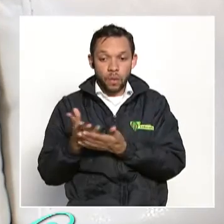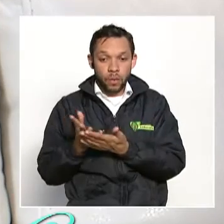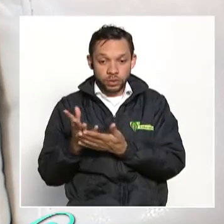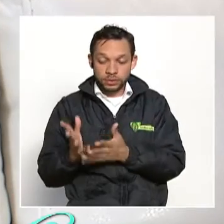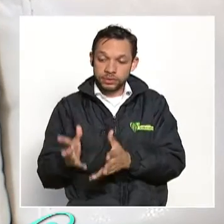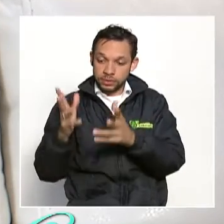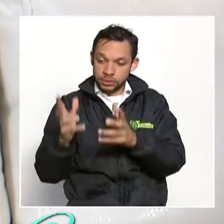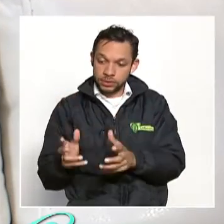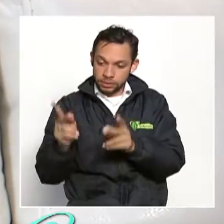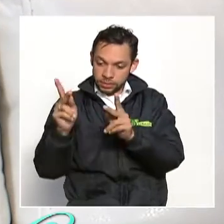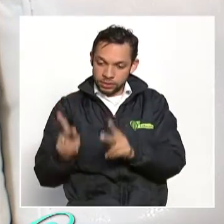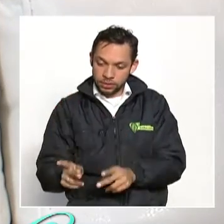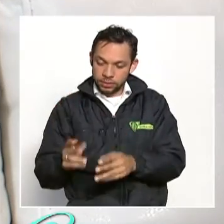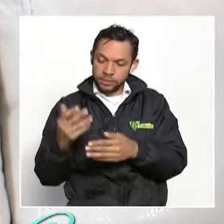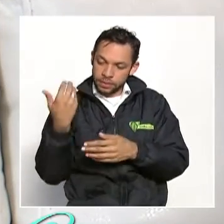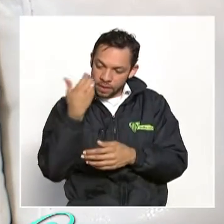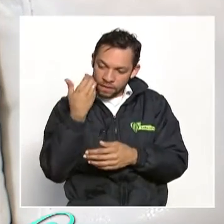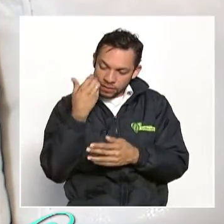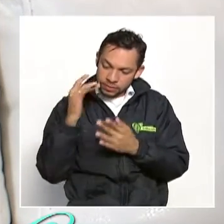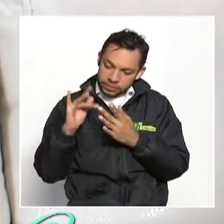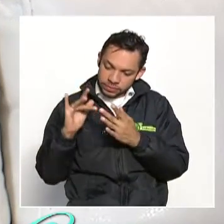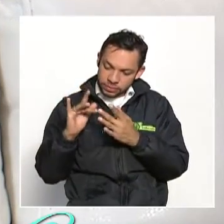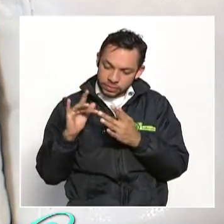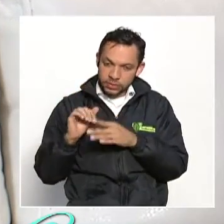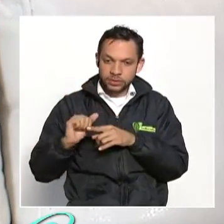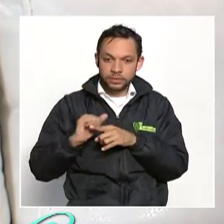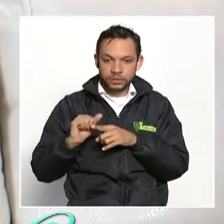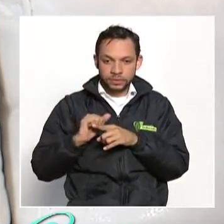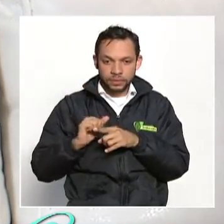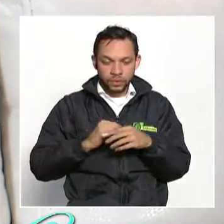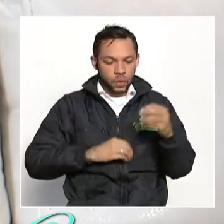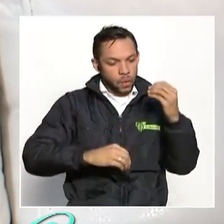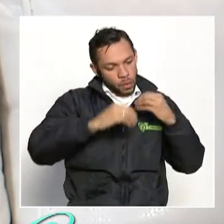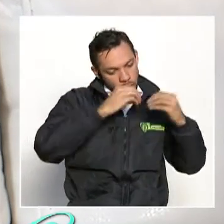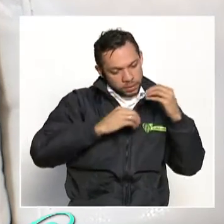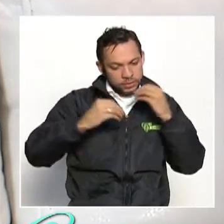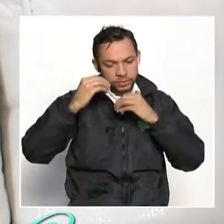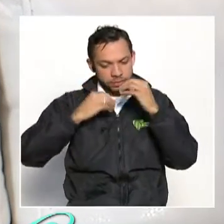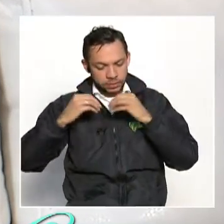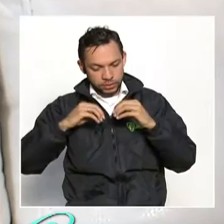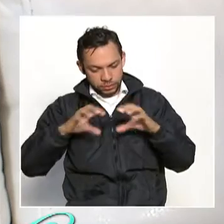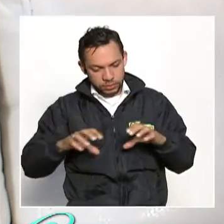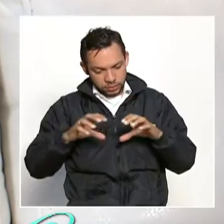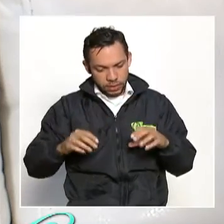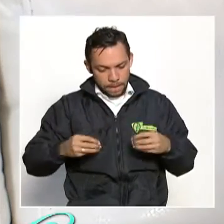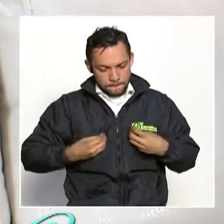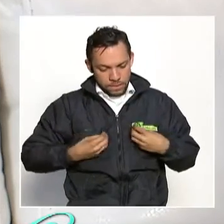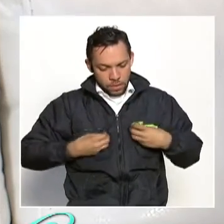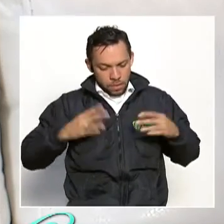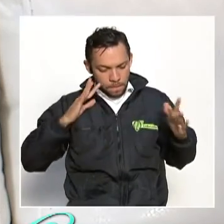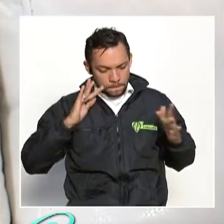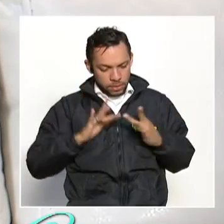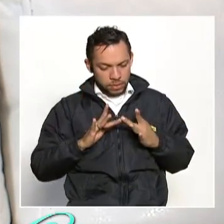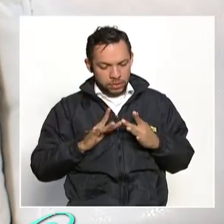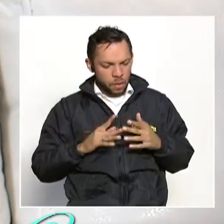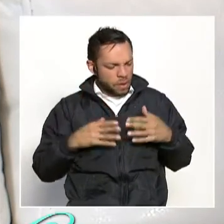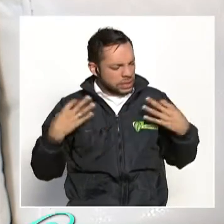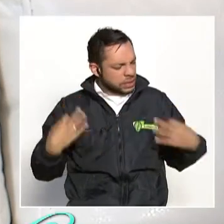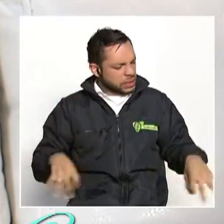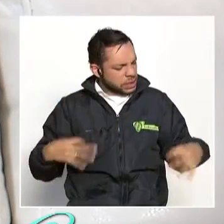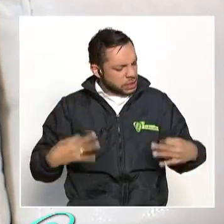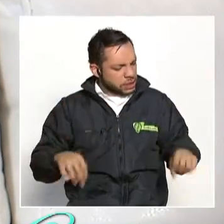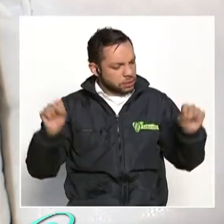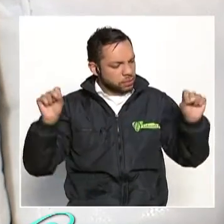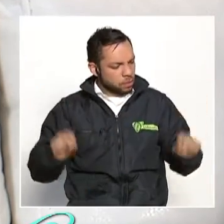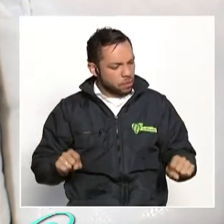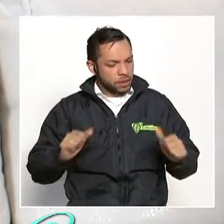OMS, centrado en los buenos hábitos, en los hábitos saludables de vida, que son básicas, son cosas muy sencillas.